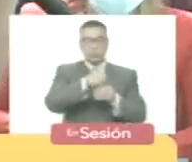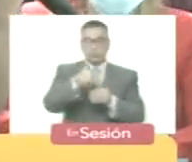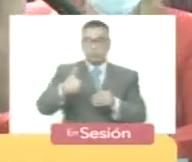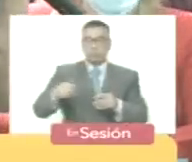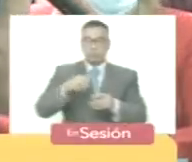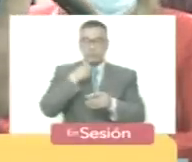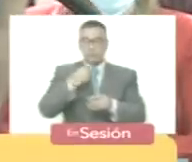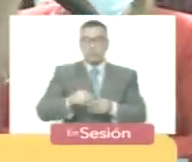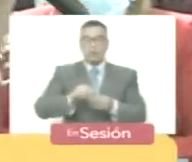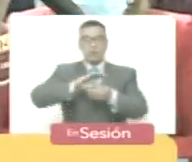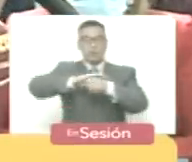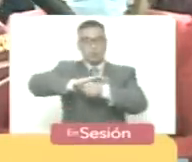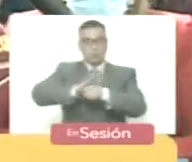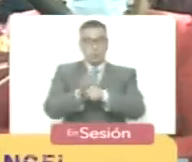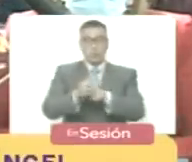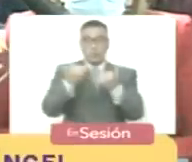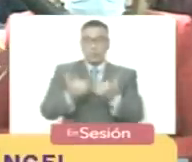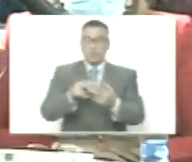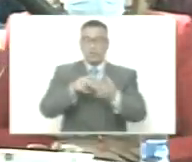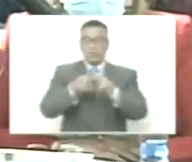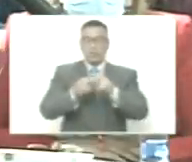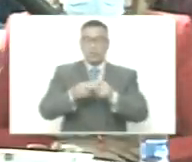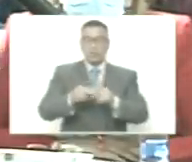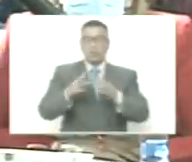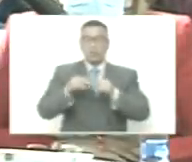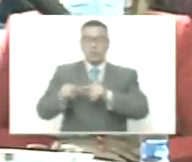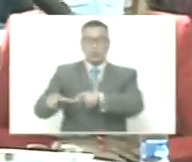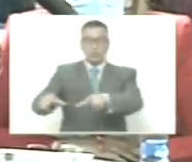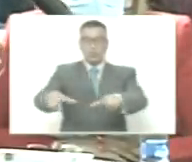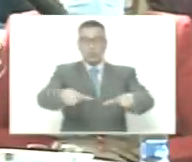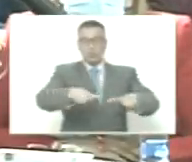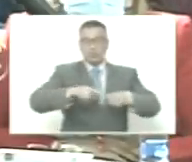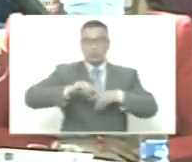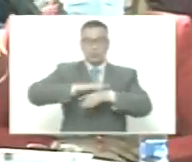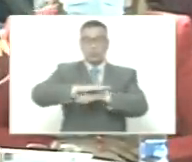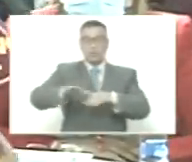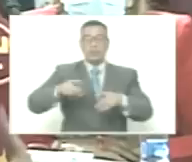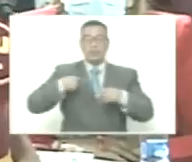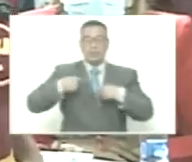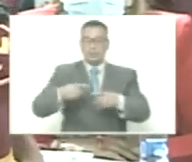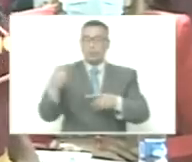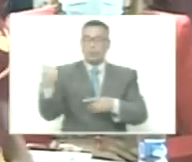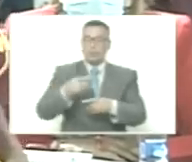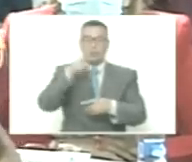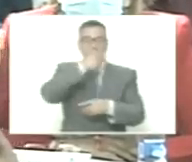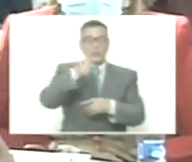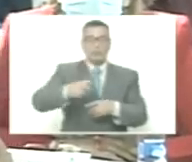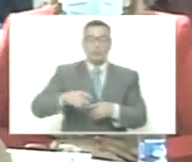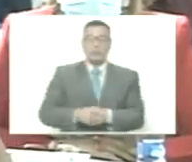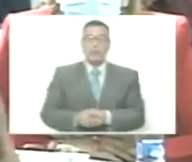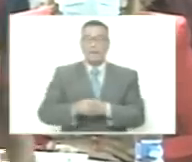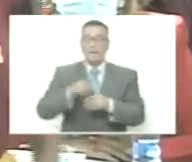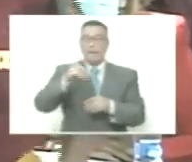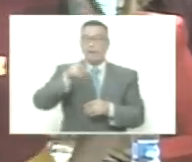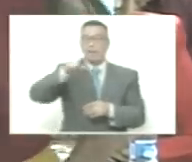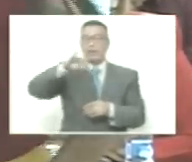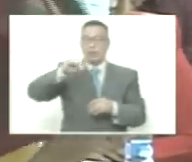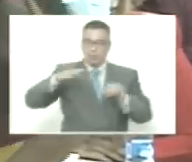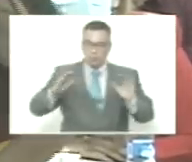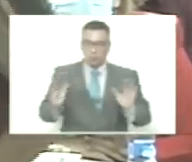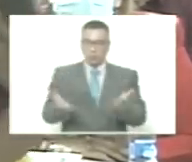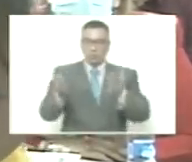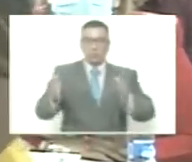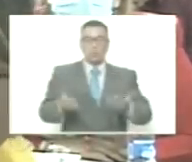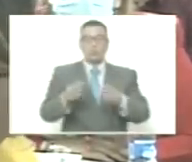COVID y había que tener las herramientas y los espacios dignos para atender al pueblo. Darío fue propulsor también de